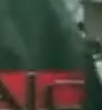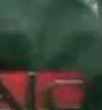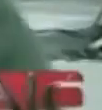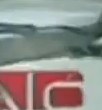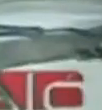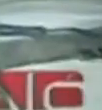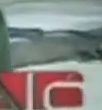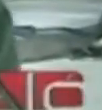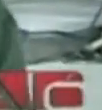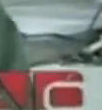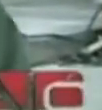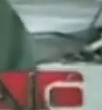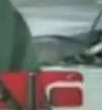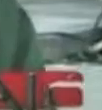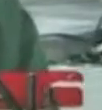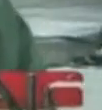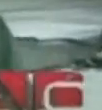conducta.